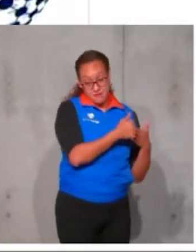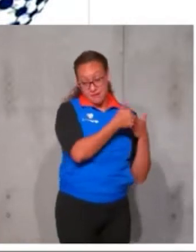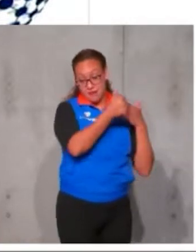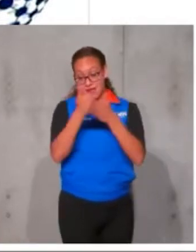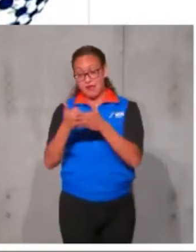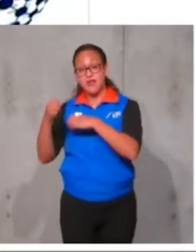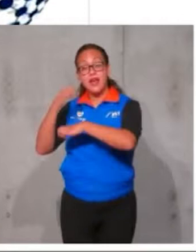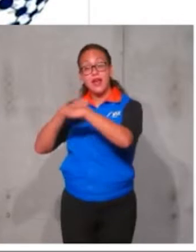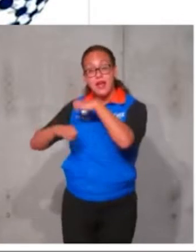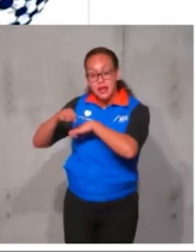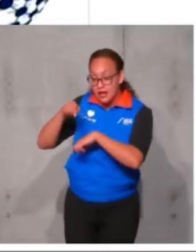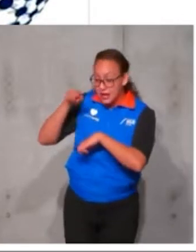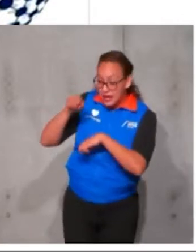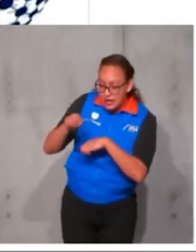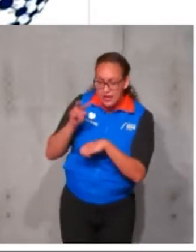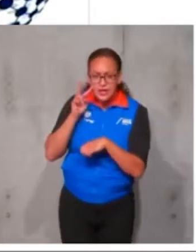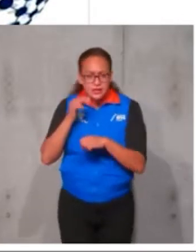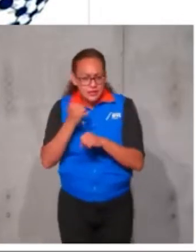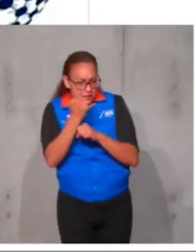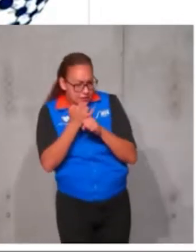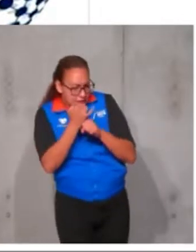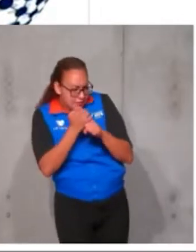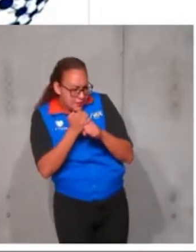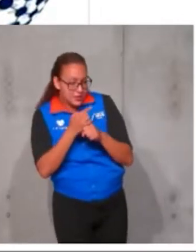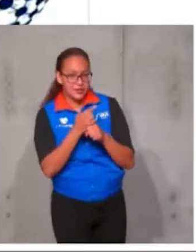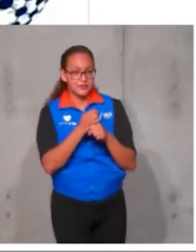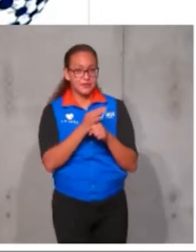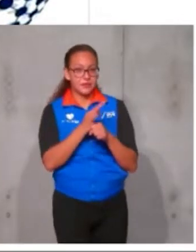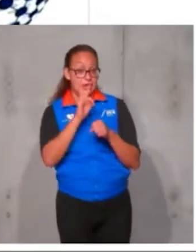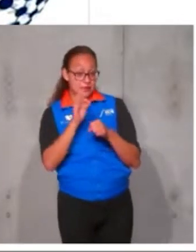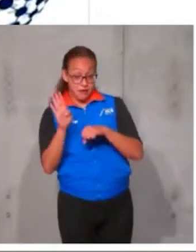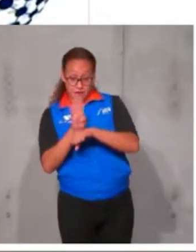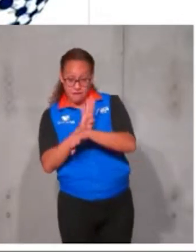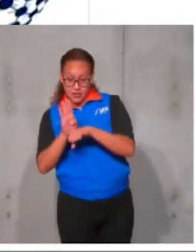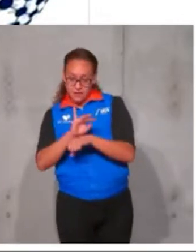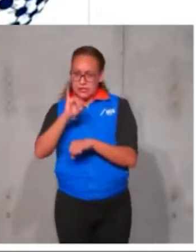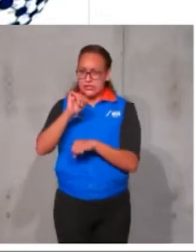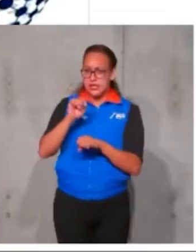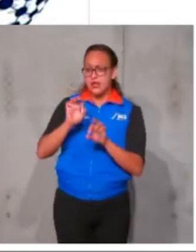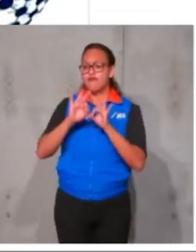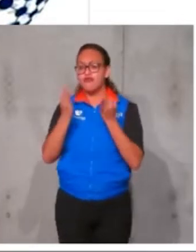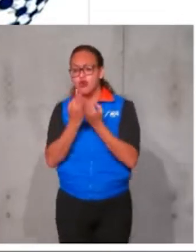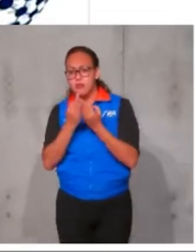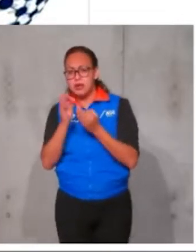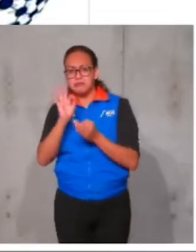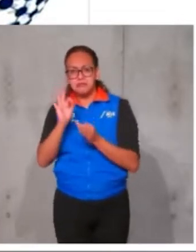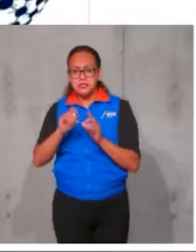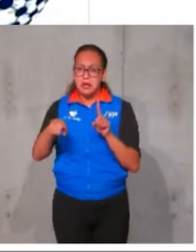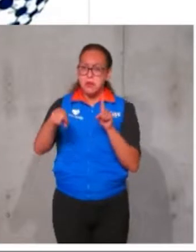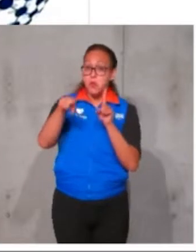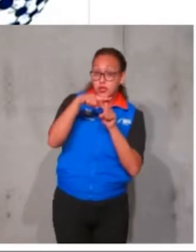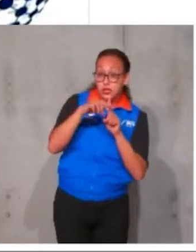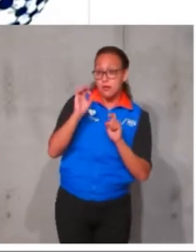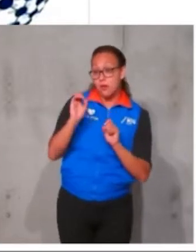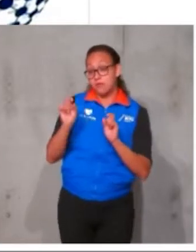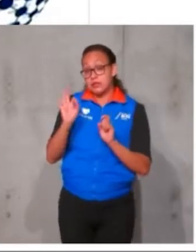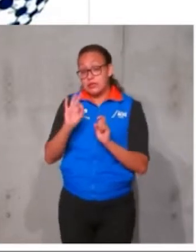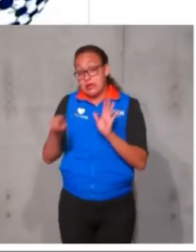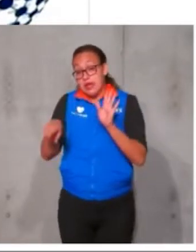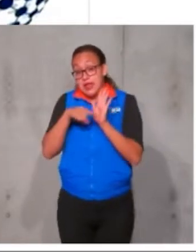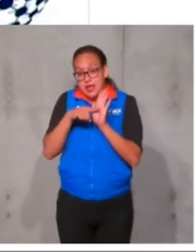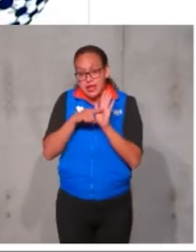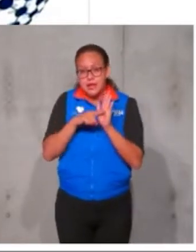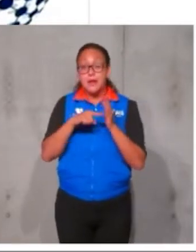a la organización mitigar sus impactos negativos y positivos, o bueno, mitigar los negativos y alentar